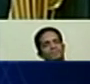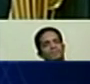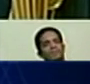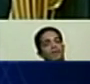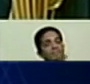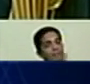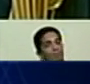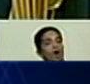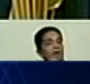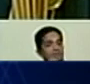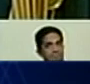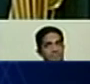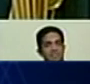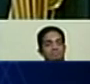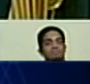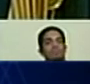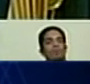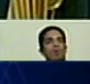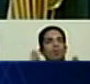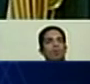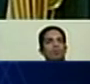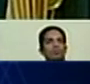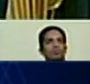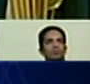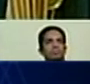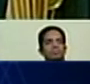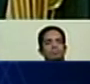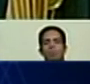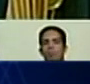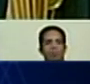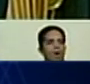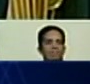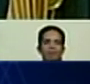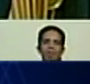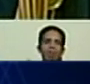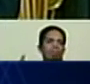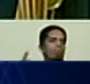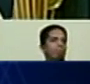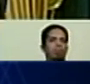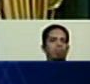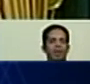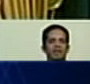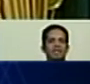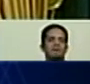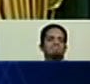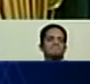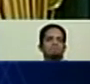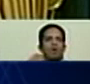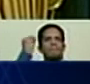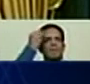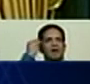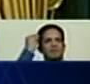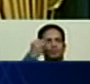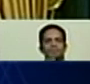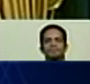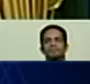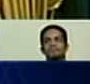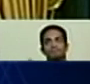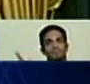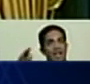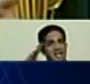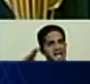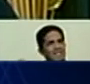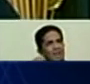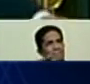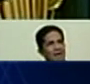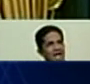al mundo. No se puede imponer el pensamiento único de la Casa Blanca, de